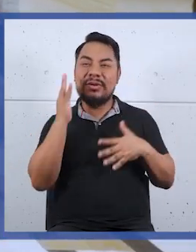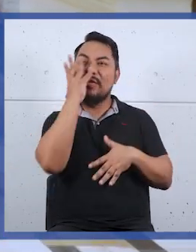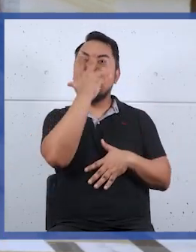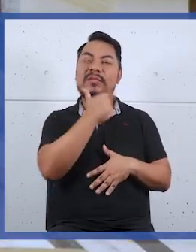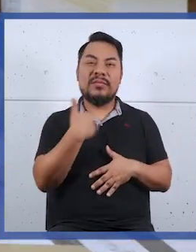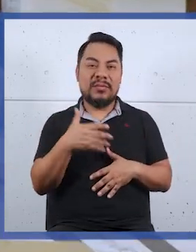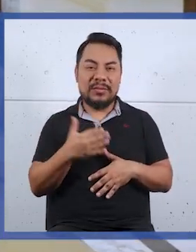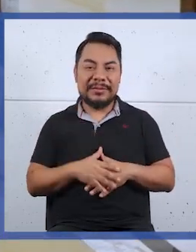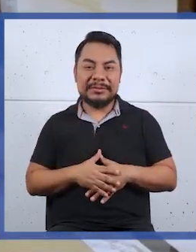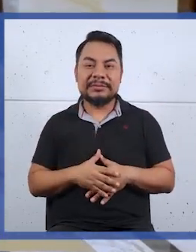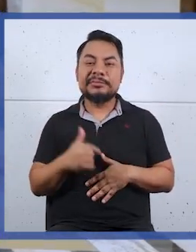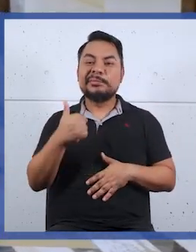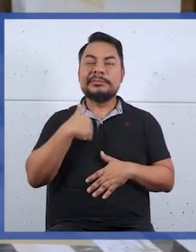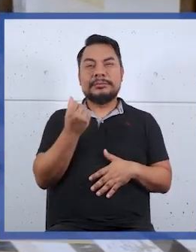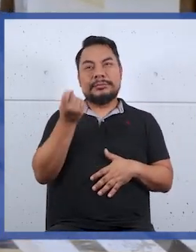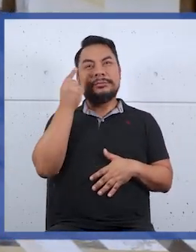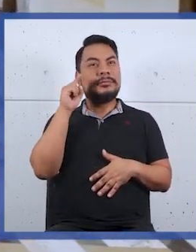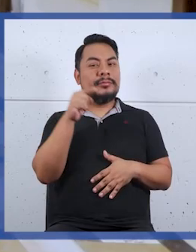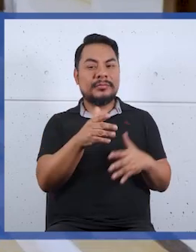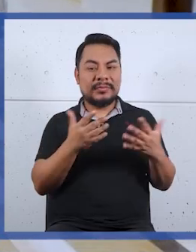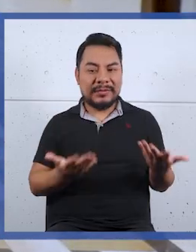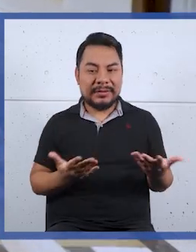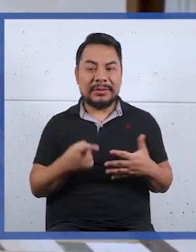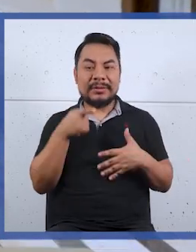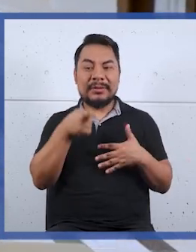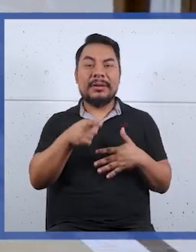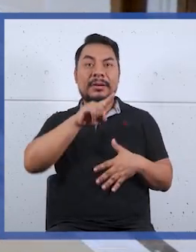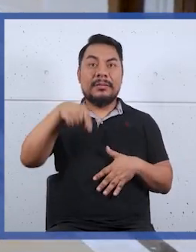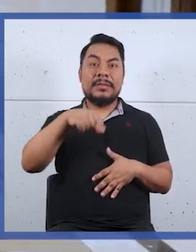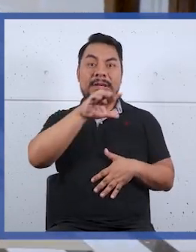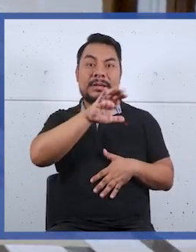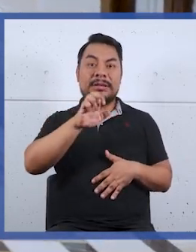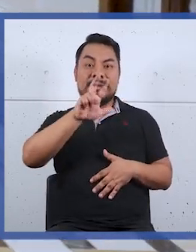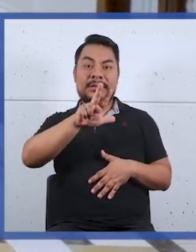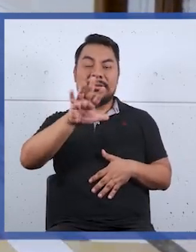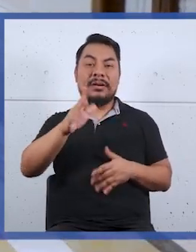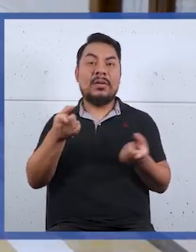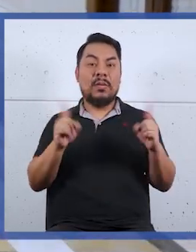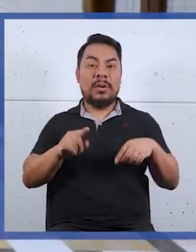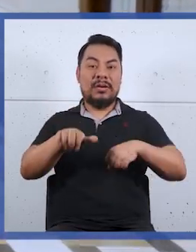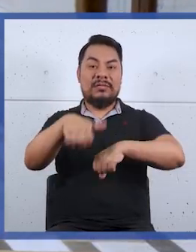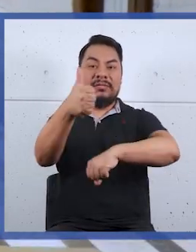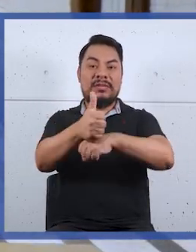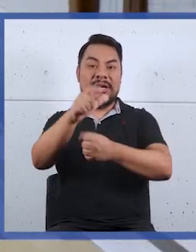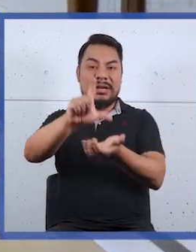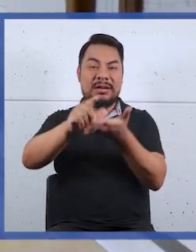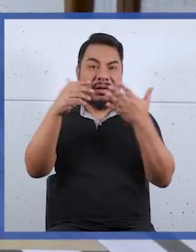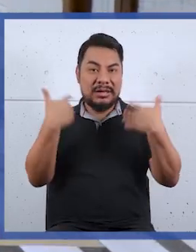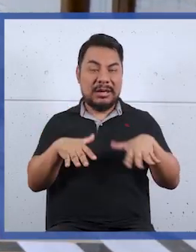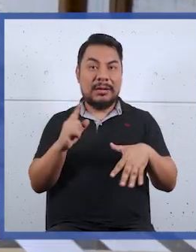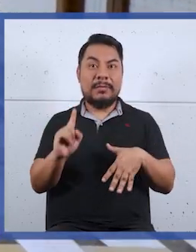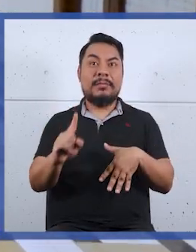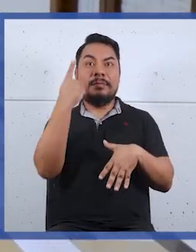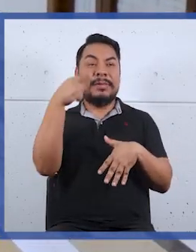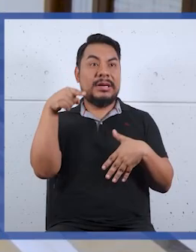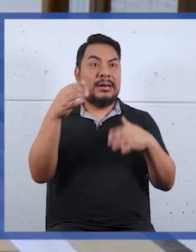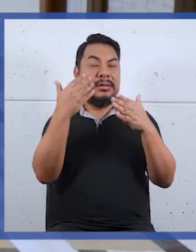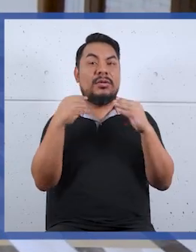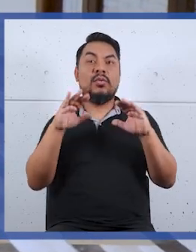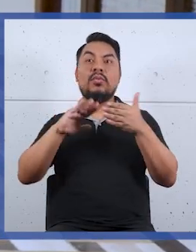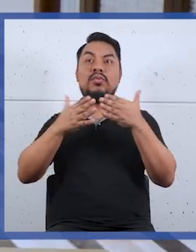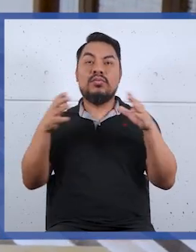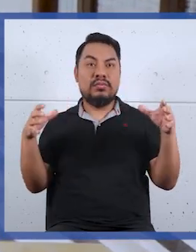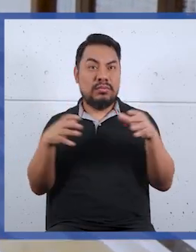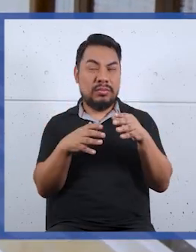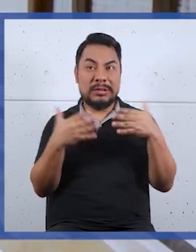tan hermoso. Yo entiendo que en 1535, cuando se funda Lima, ya se constituye el primer cabildo,